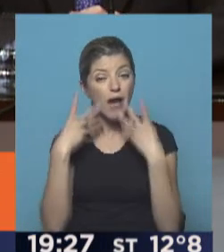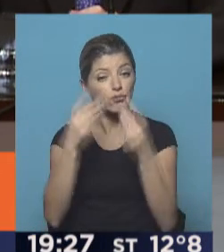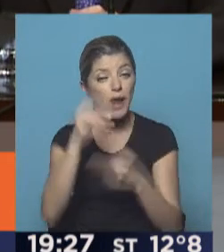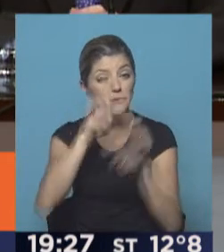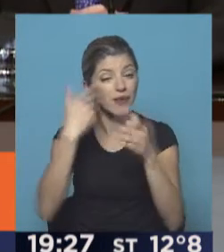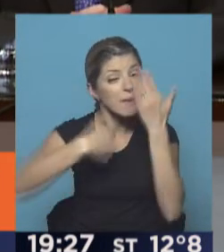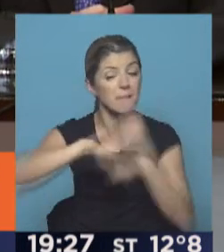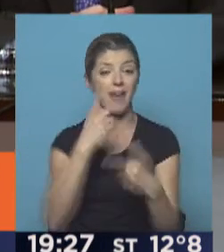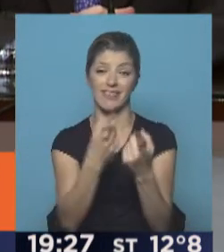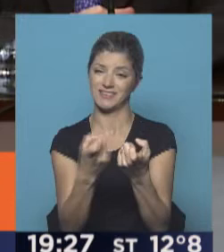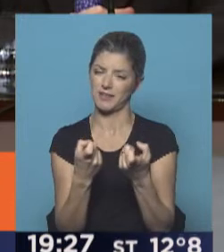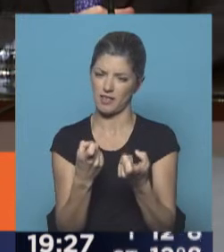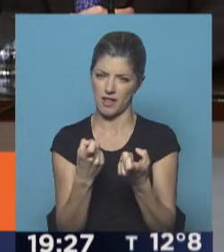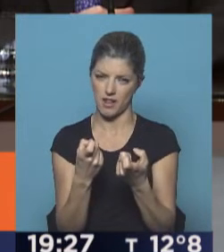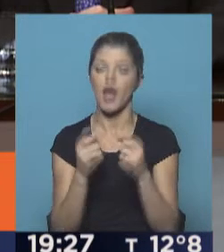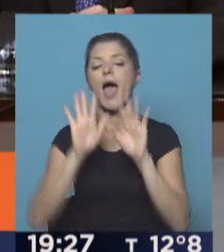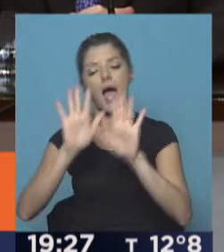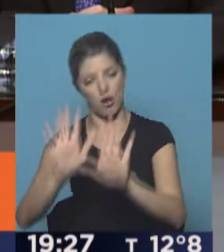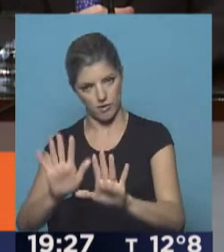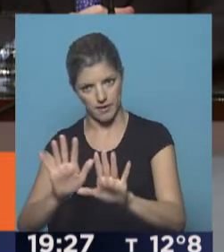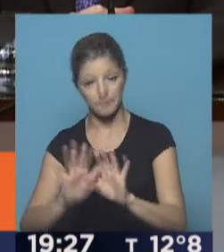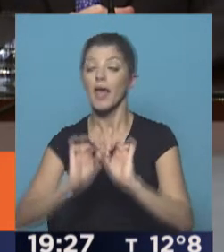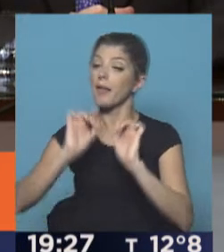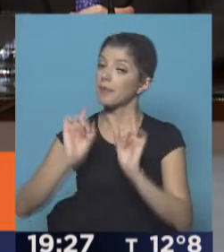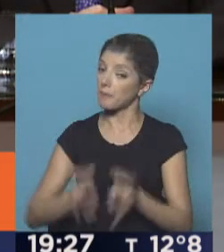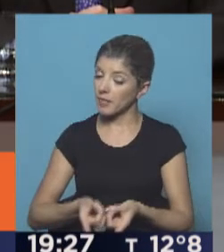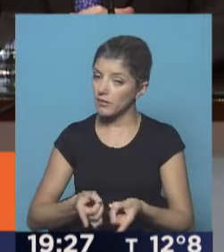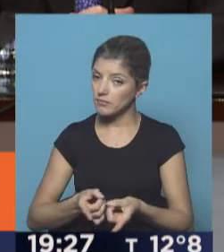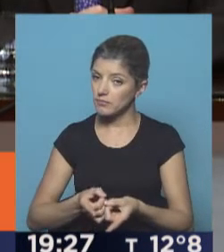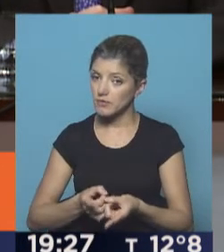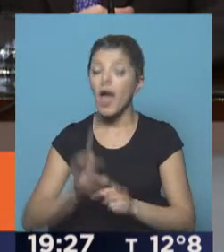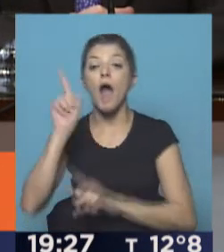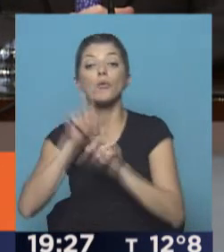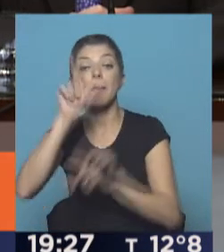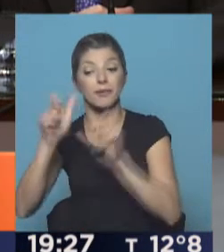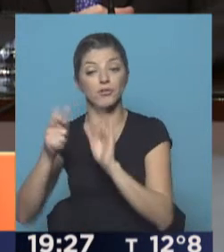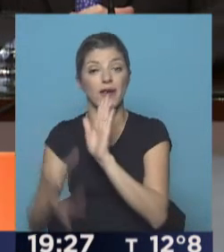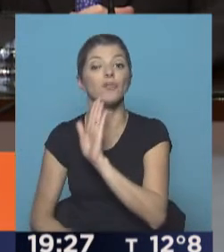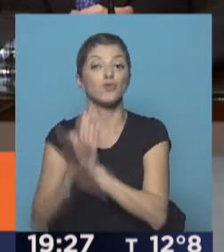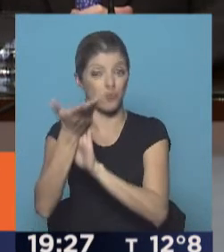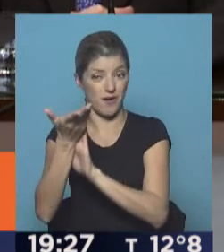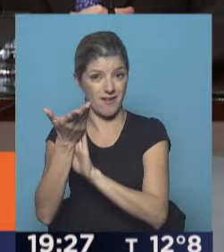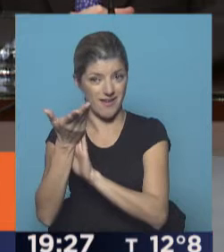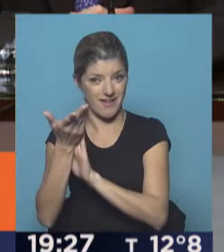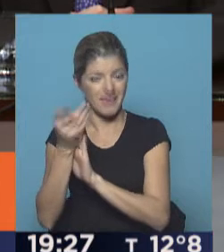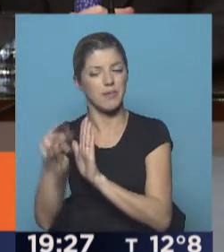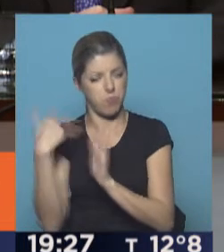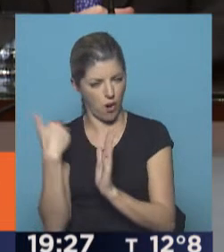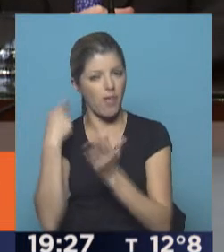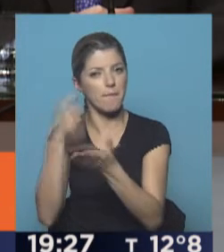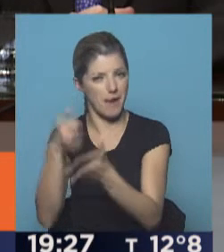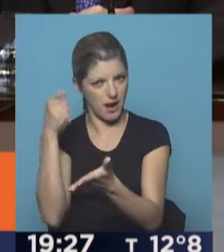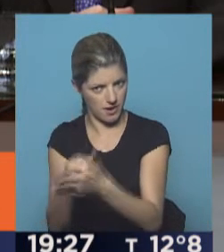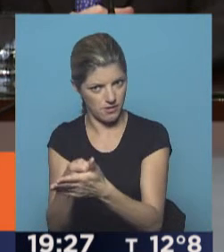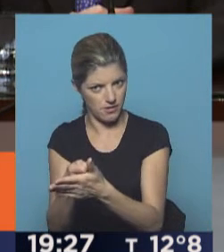débiles. Ahora, también es cierto de que hay situaciones que les ha llegado aumentos que lo pueden pagar, digamos, y eso habla